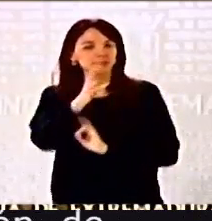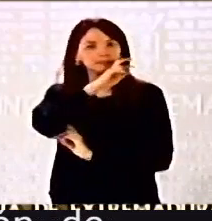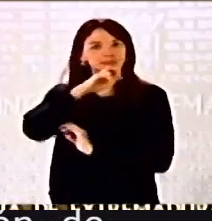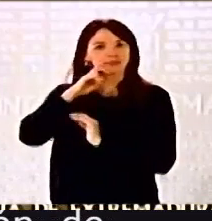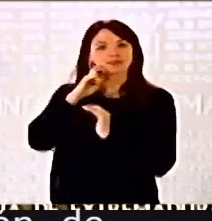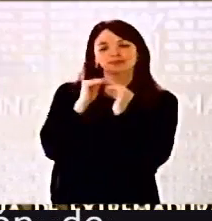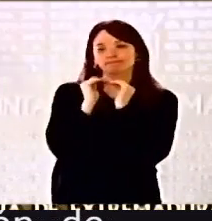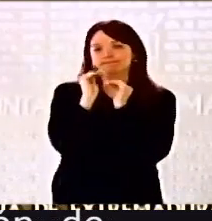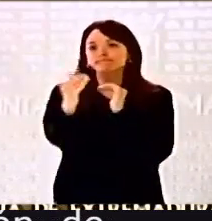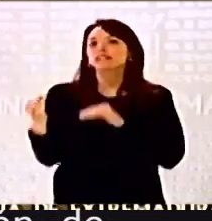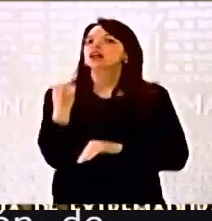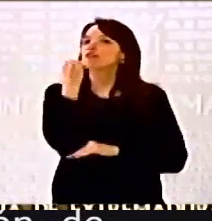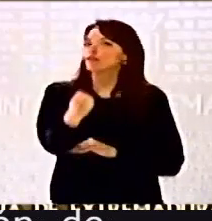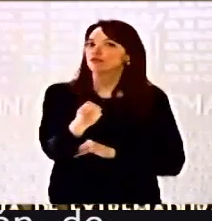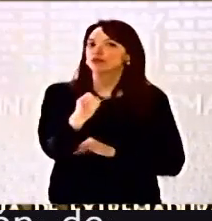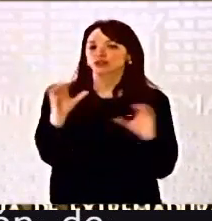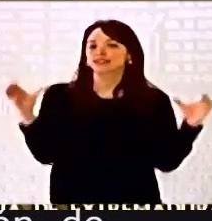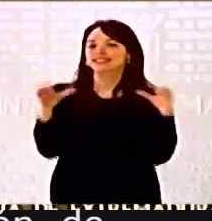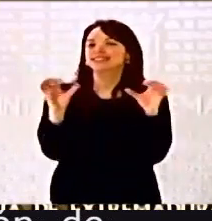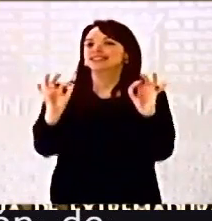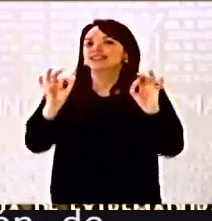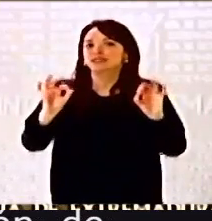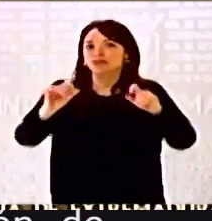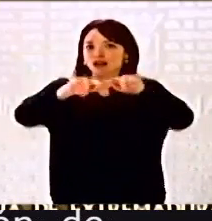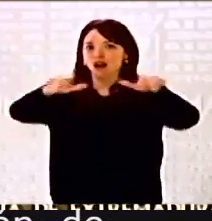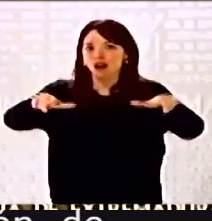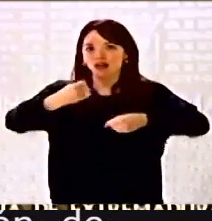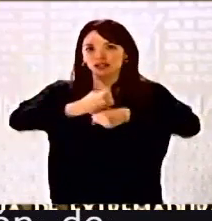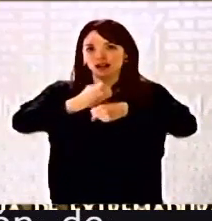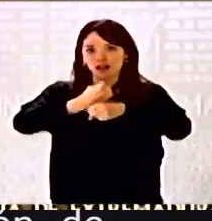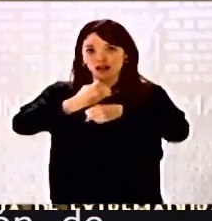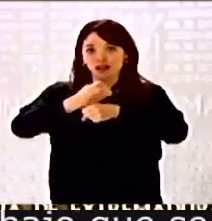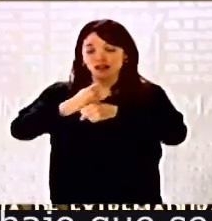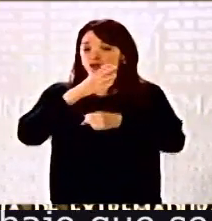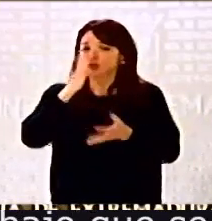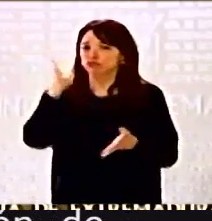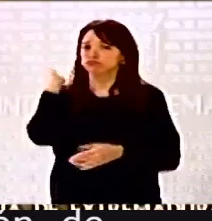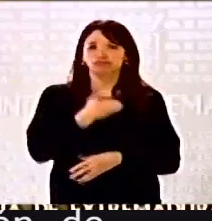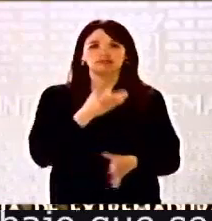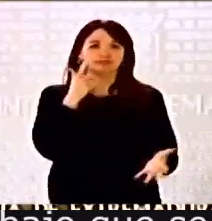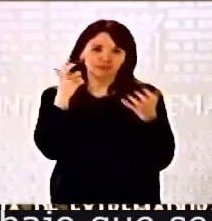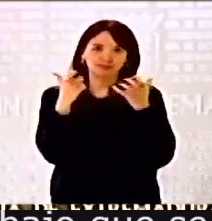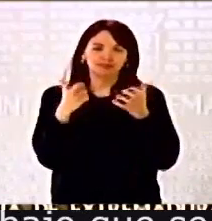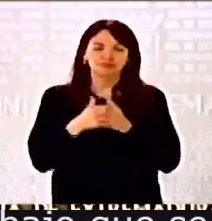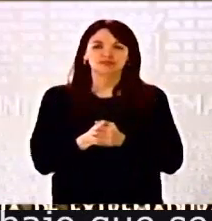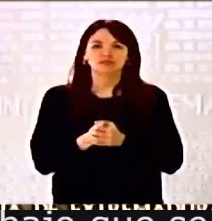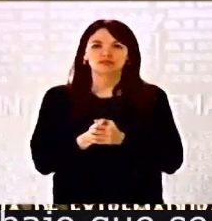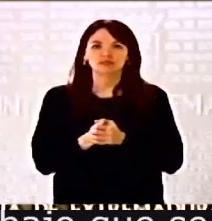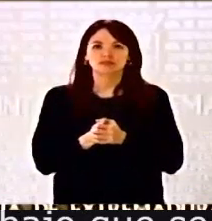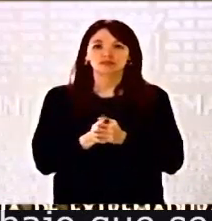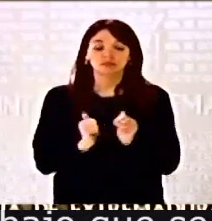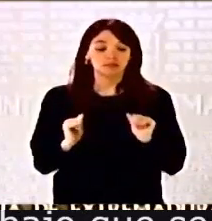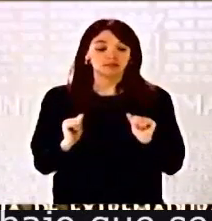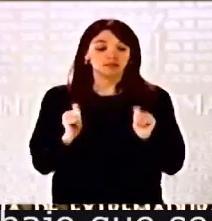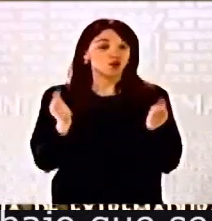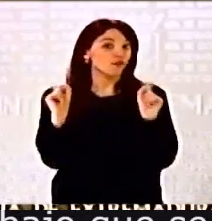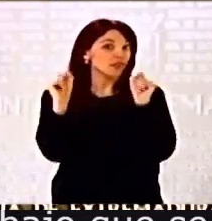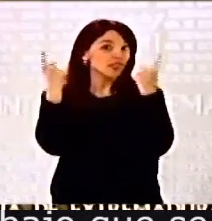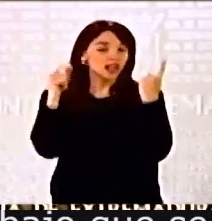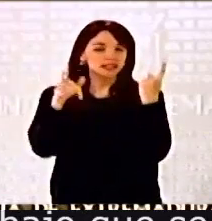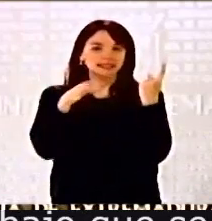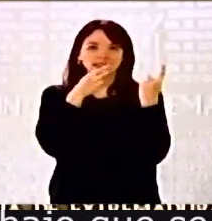de refuerzo para el mercado de trabajo que se está viendo en estos momentos tan afectado. Entrará en vigor, se publicó ayer por la tarde,